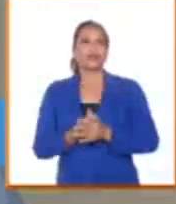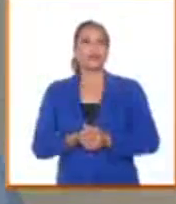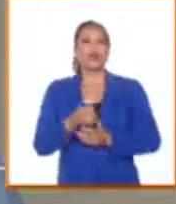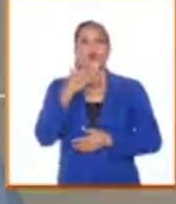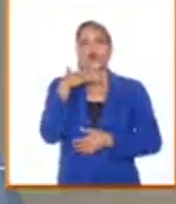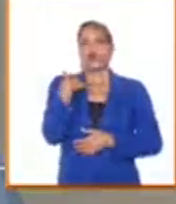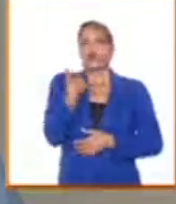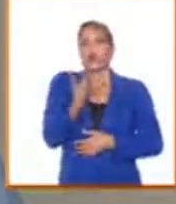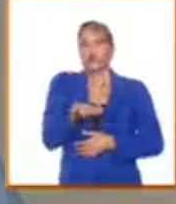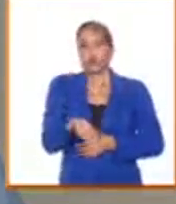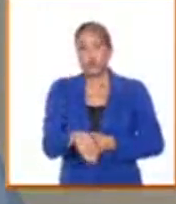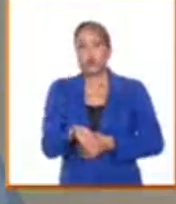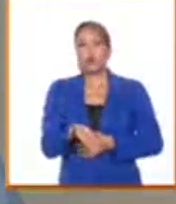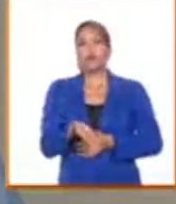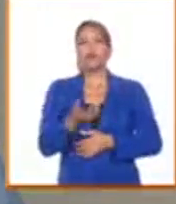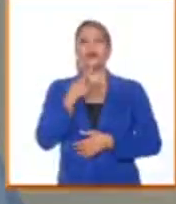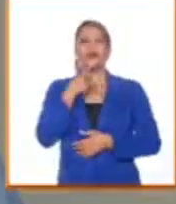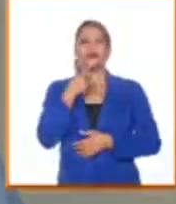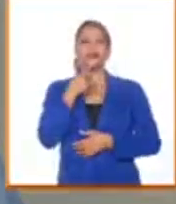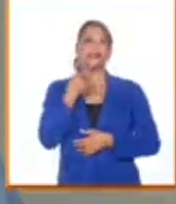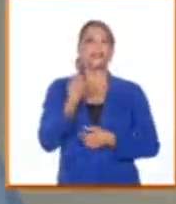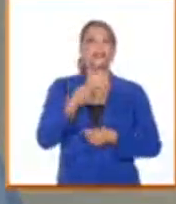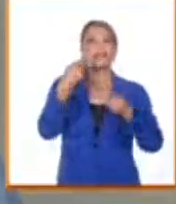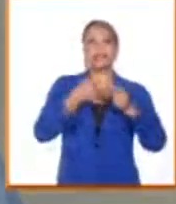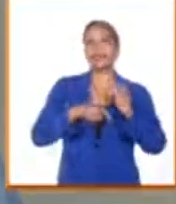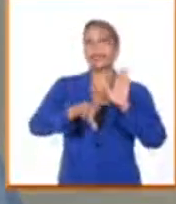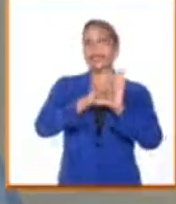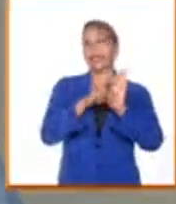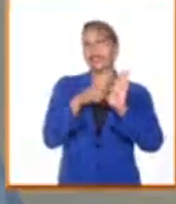cómo debe ser, cuál debe ser el enfoque